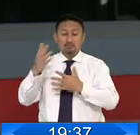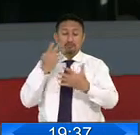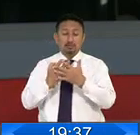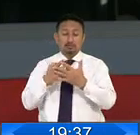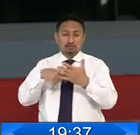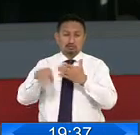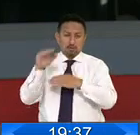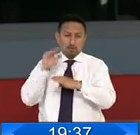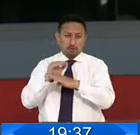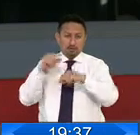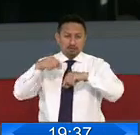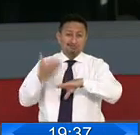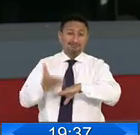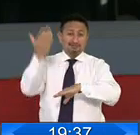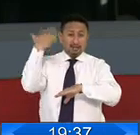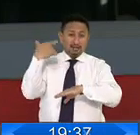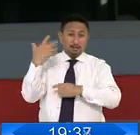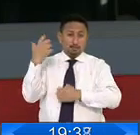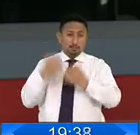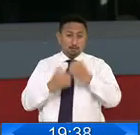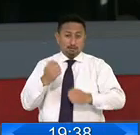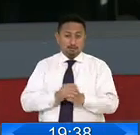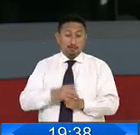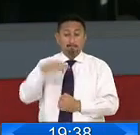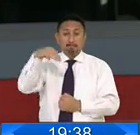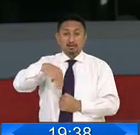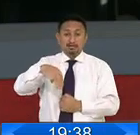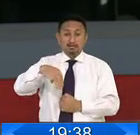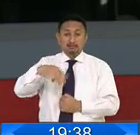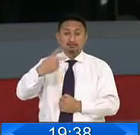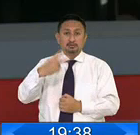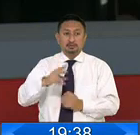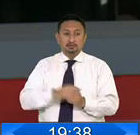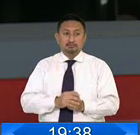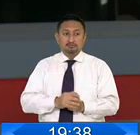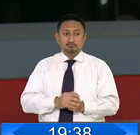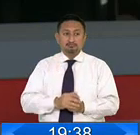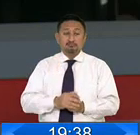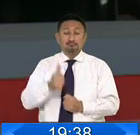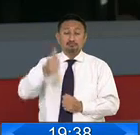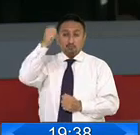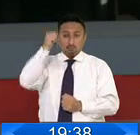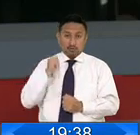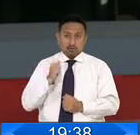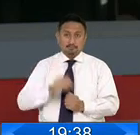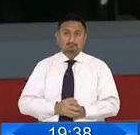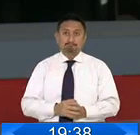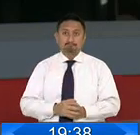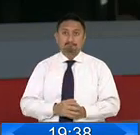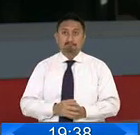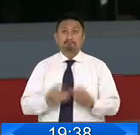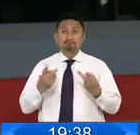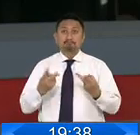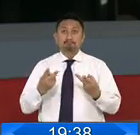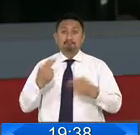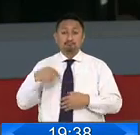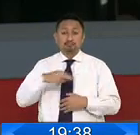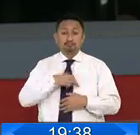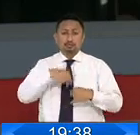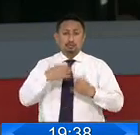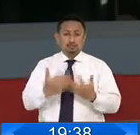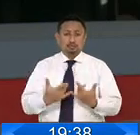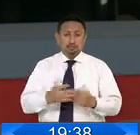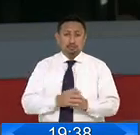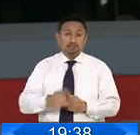cárceles del país, donde se dieron los amotinamientos tanto el día martes como el día de ayer. Además, nosotros estaremos